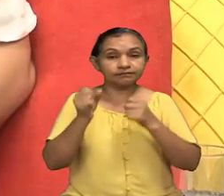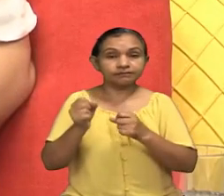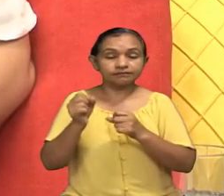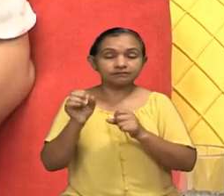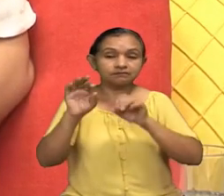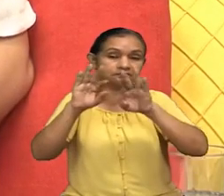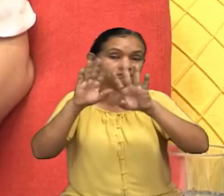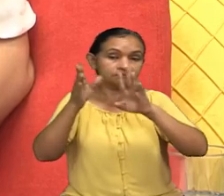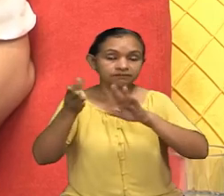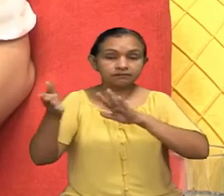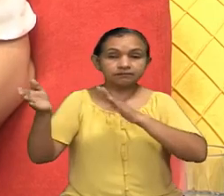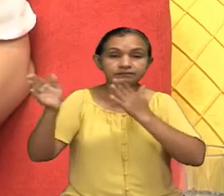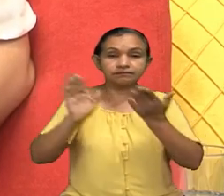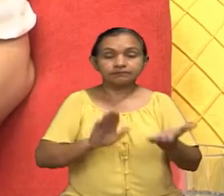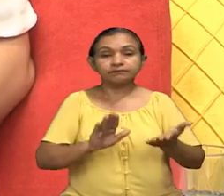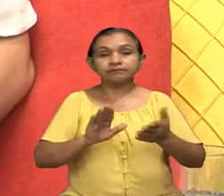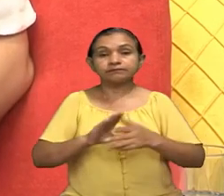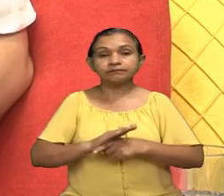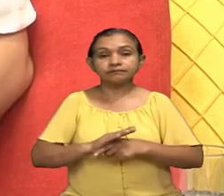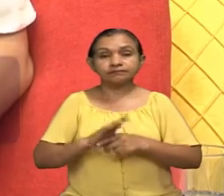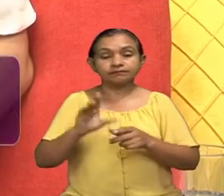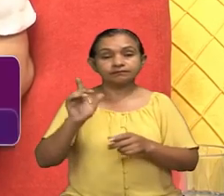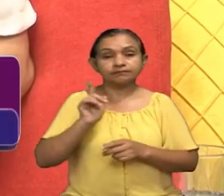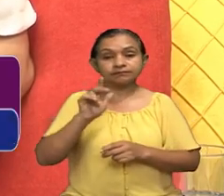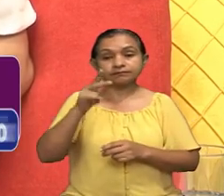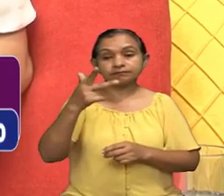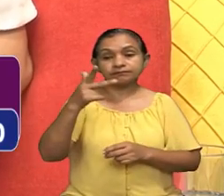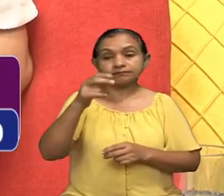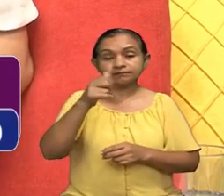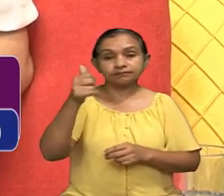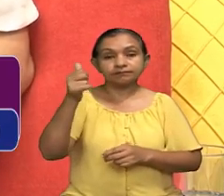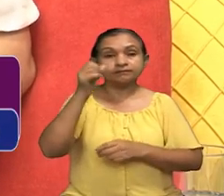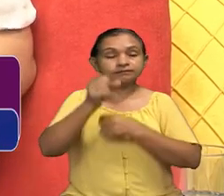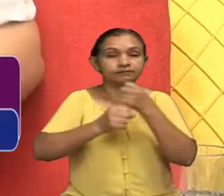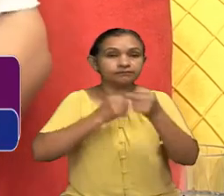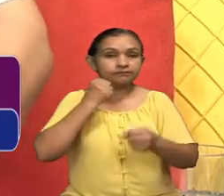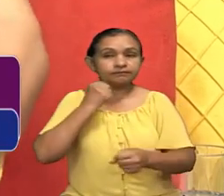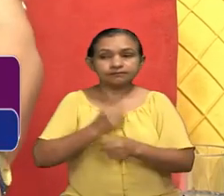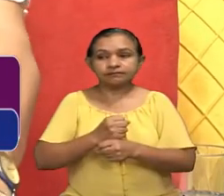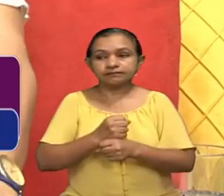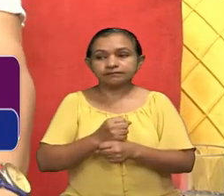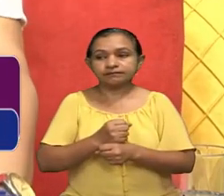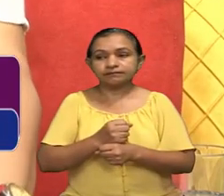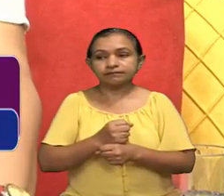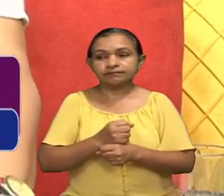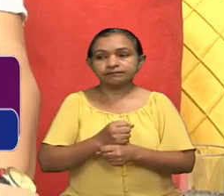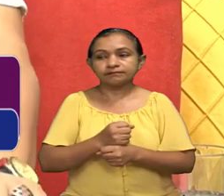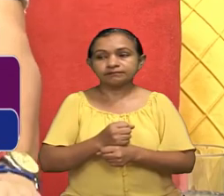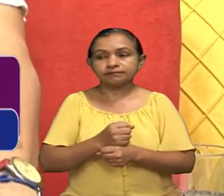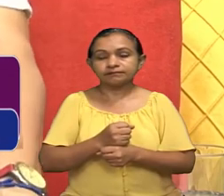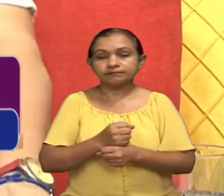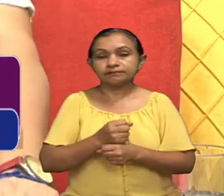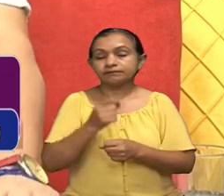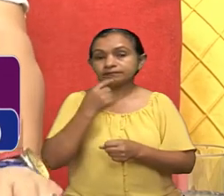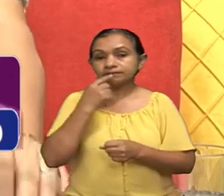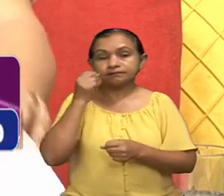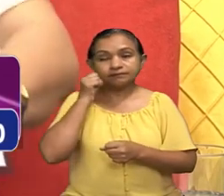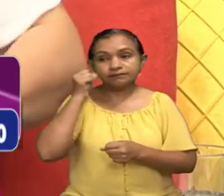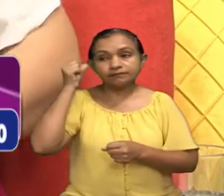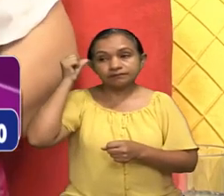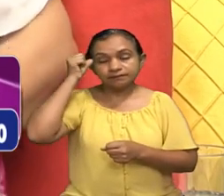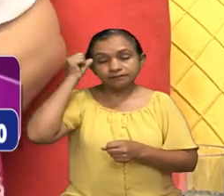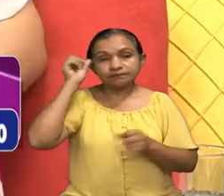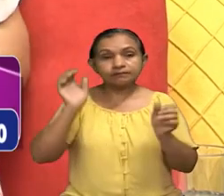con nosotros, tenía 86 años, pero ella decía, adelante, para los adultos